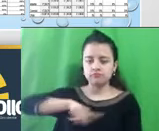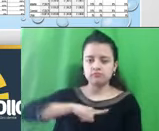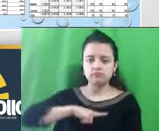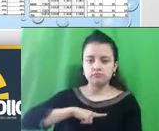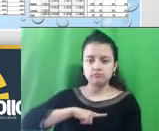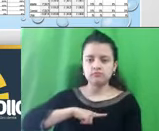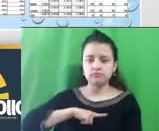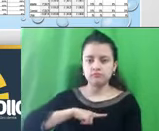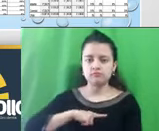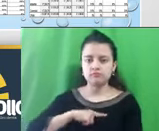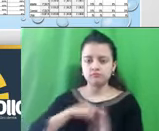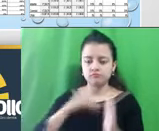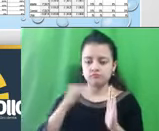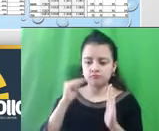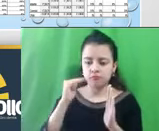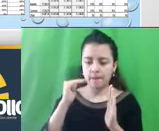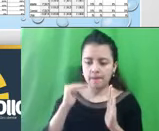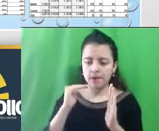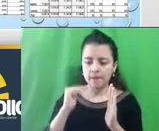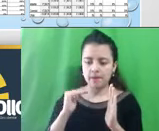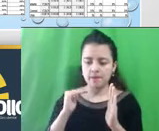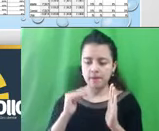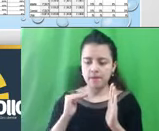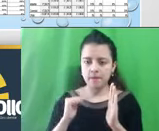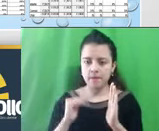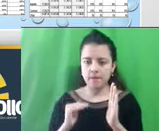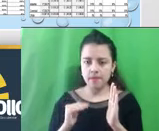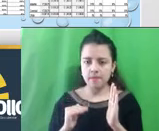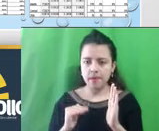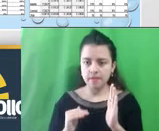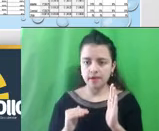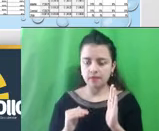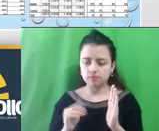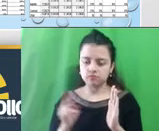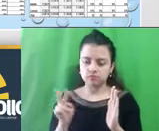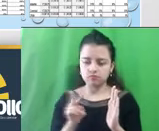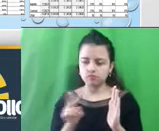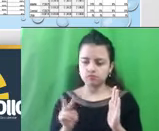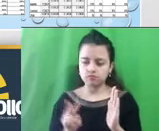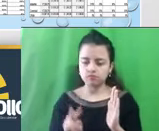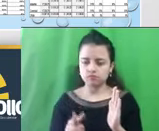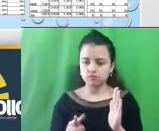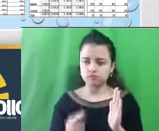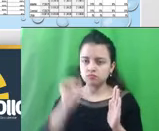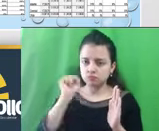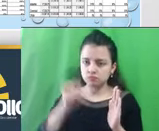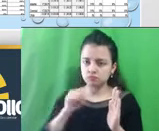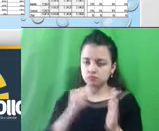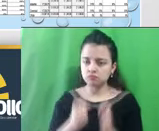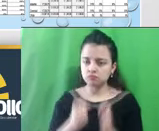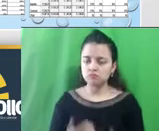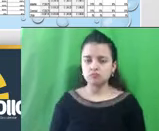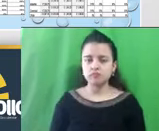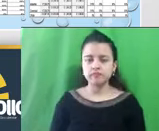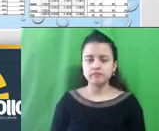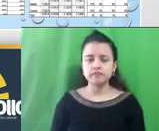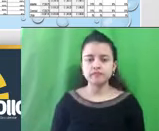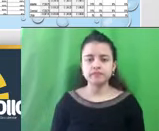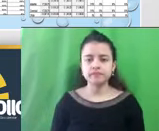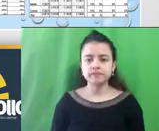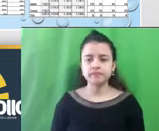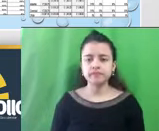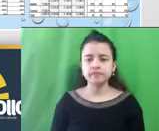tarifario el cual nos da el apoyo para realizar esta gestión. Como lo comentó